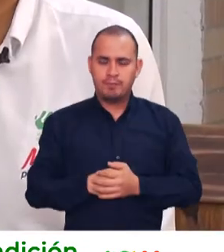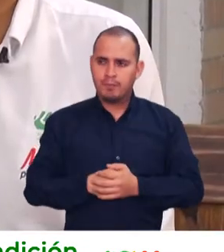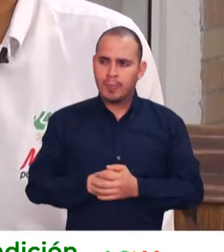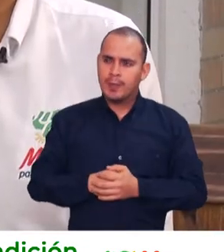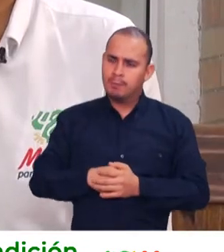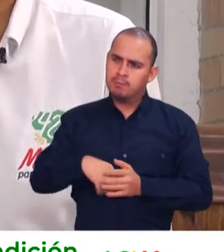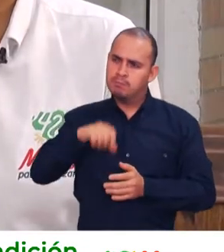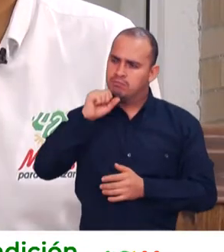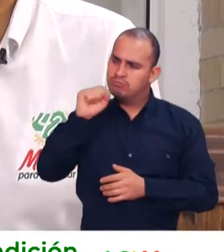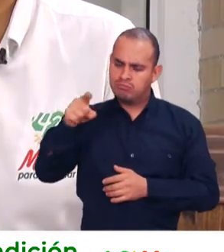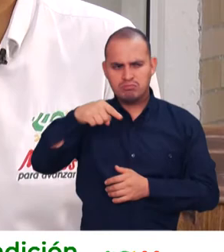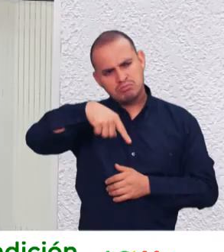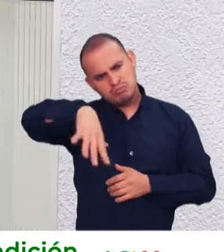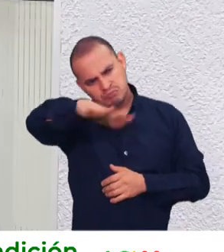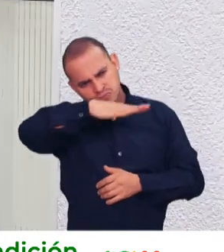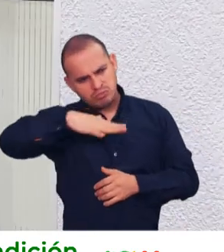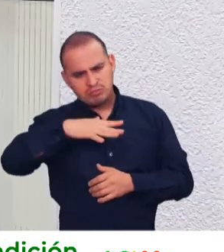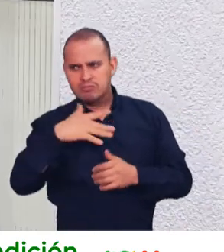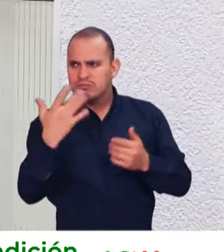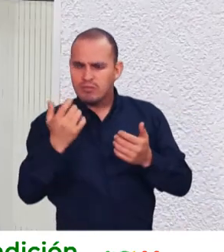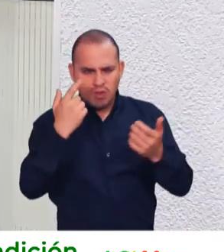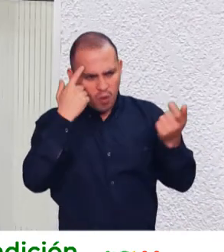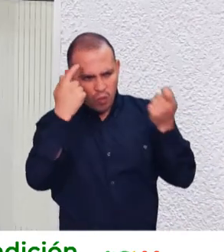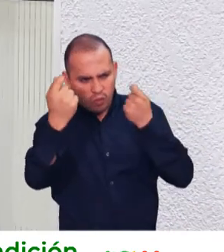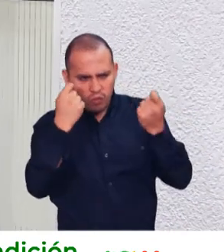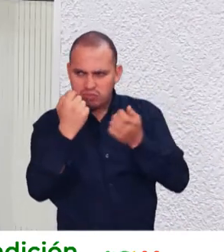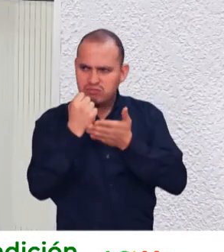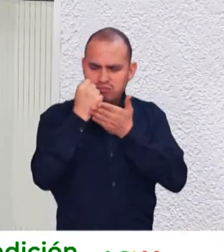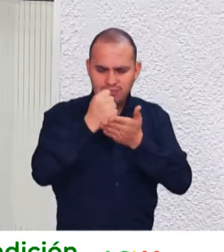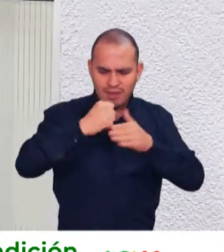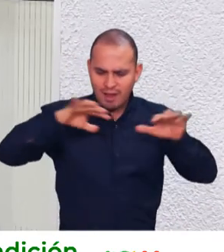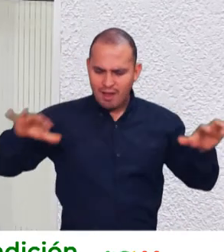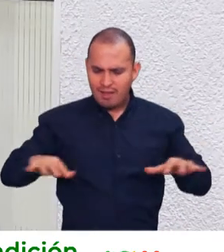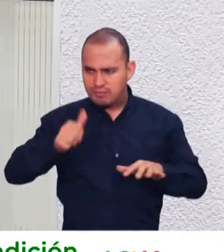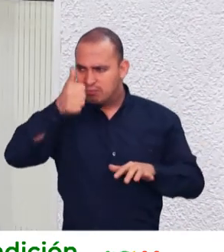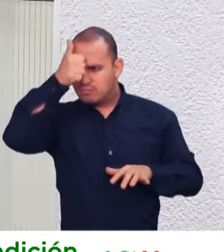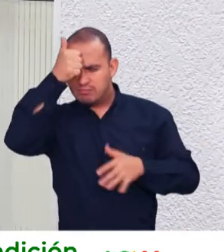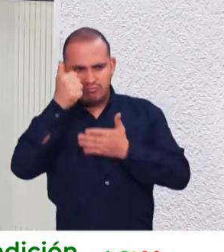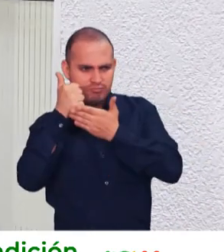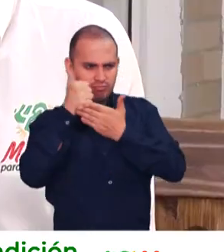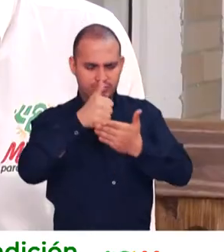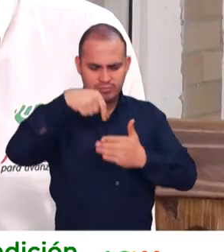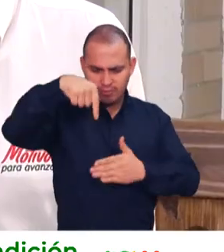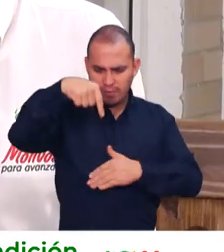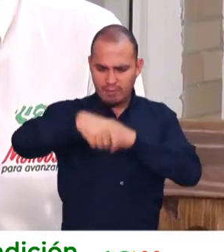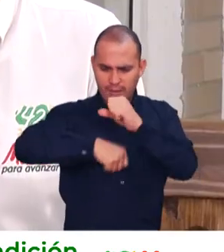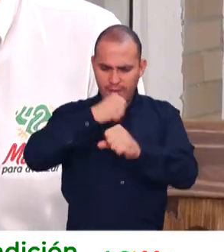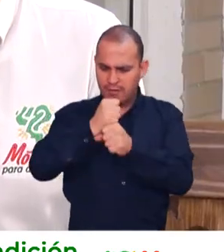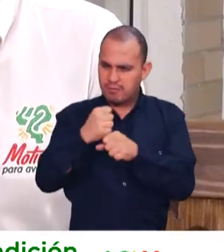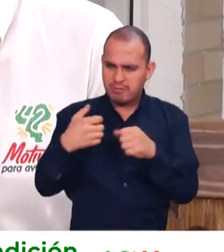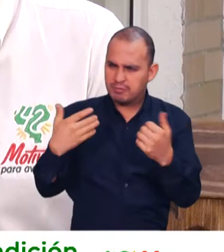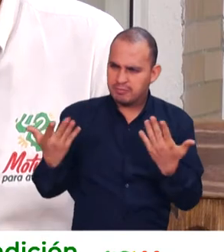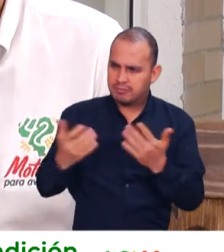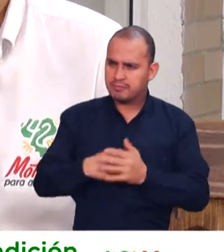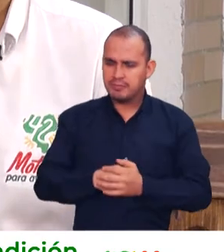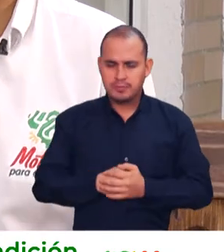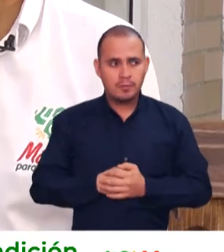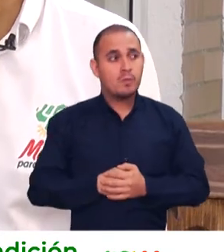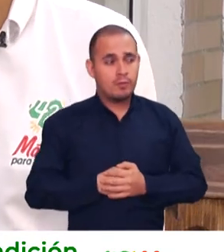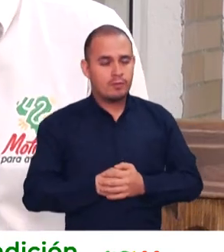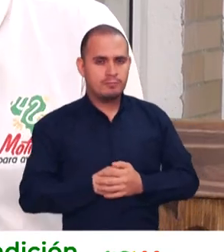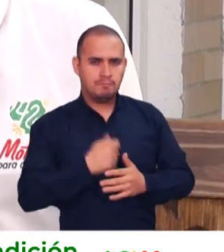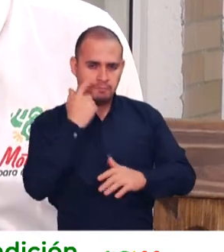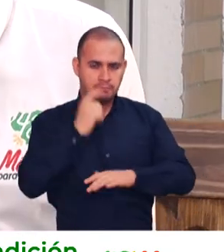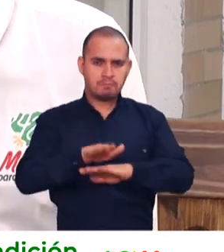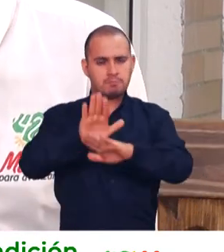¿Qué hemos hecho por este sector? ¿Cuáles han sido nuestras estrategias y las actividades principales en este año, ingeniero Francisco? Señor